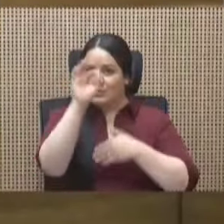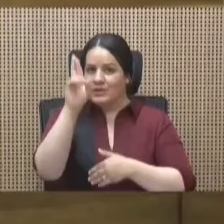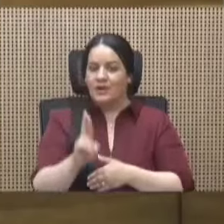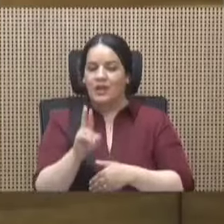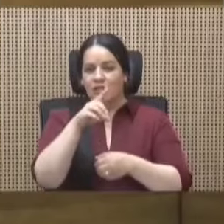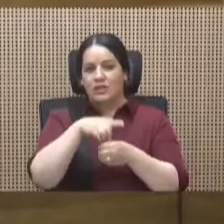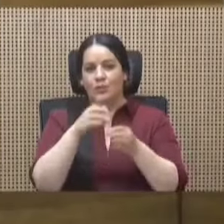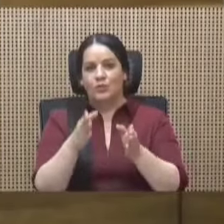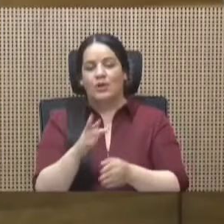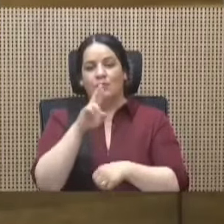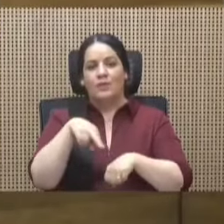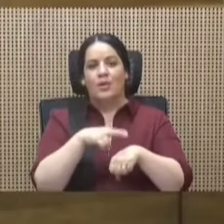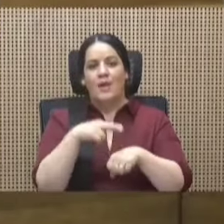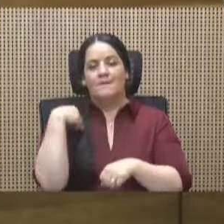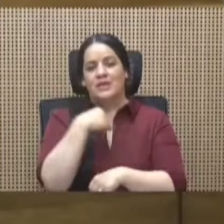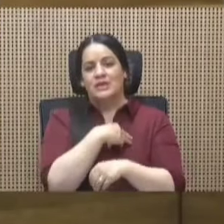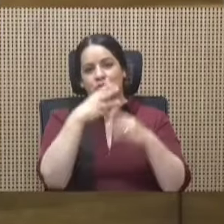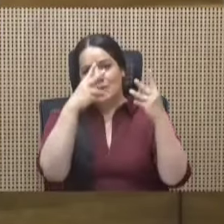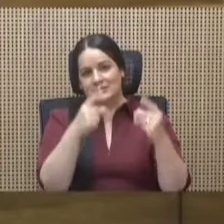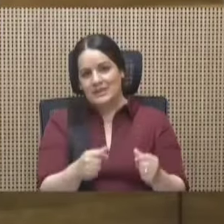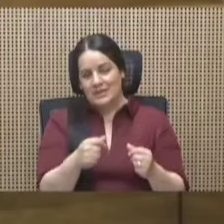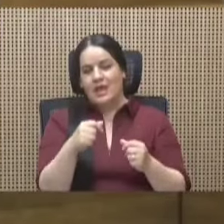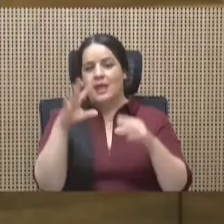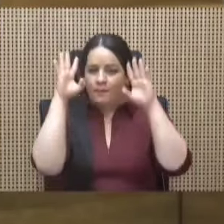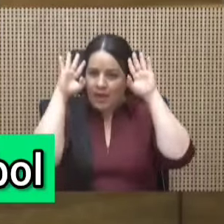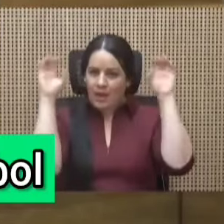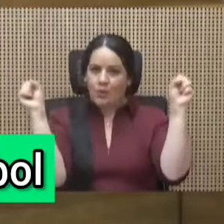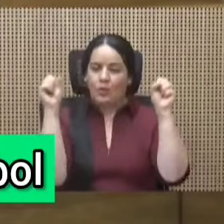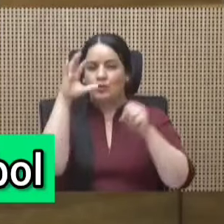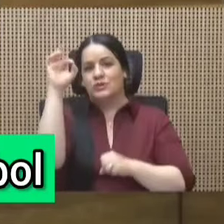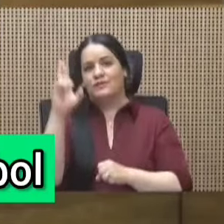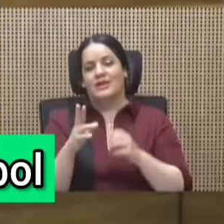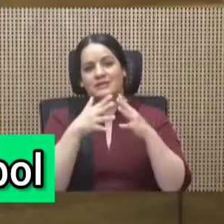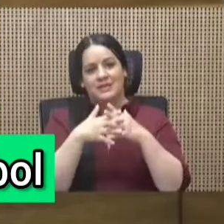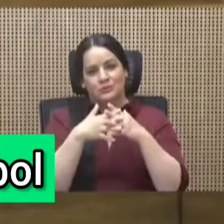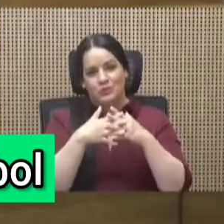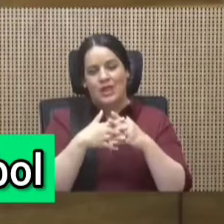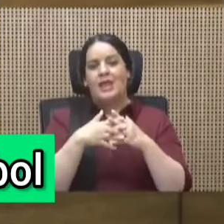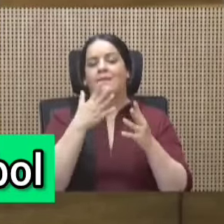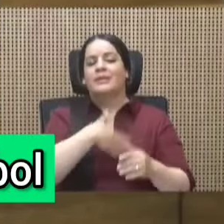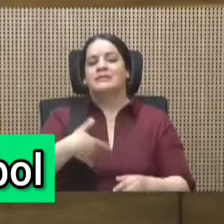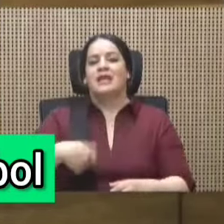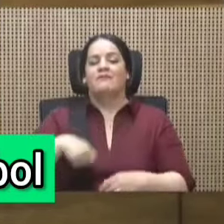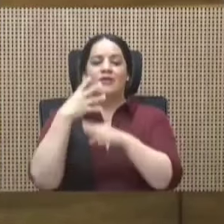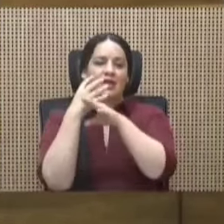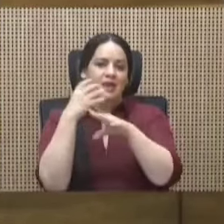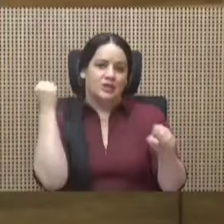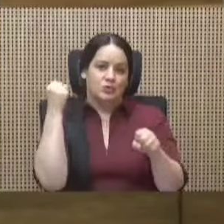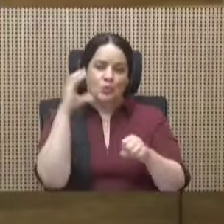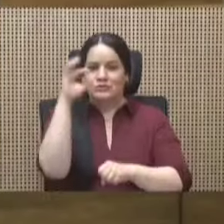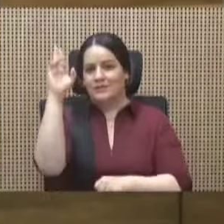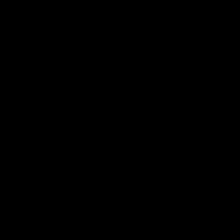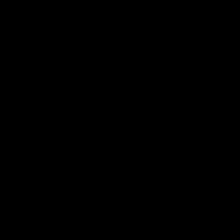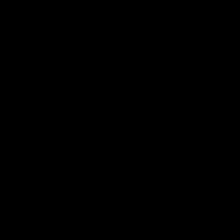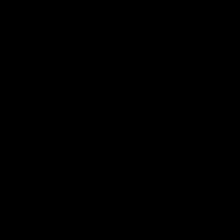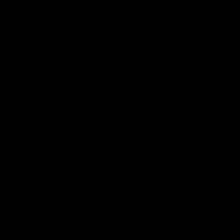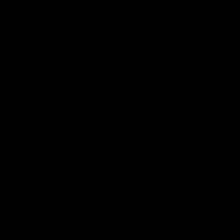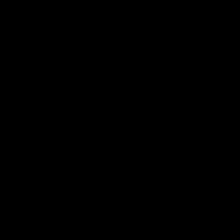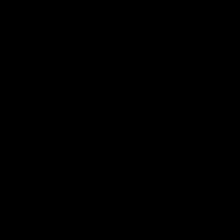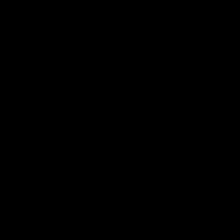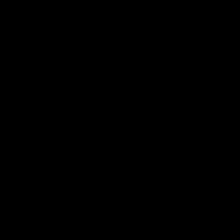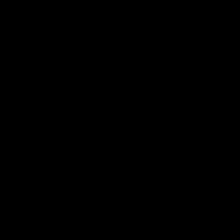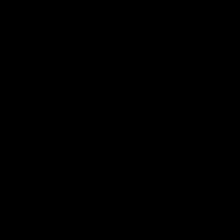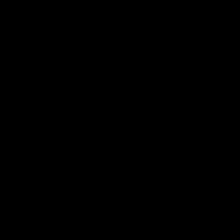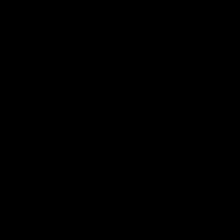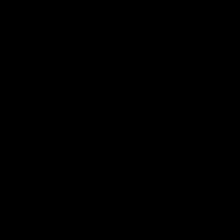la República, ministro de Hacienda, embajador de Costa Rica de Estados Unidos y presidente de la Federación Costarricense de Fútbol. Luego